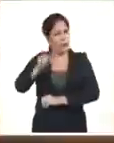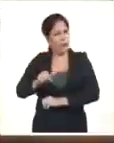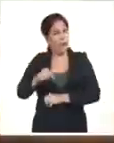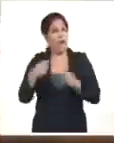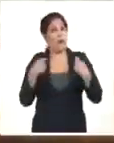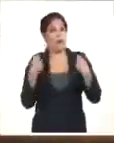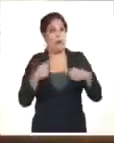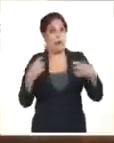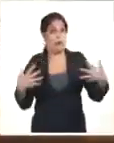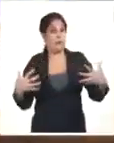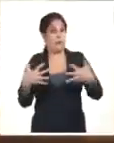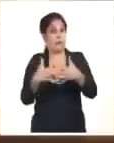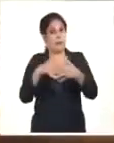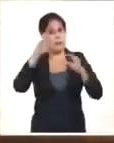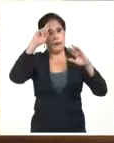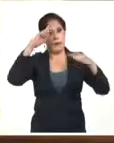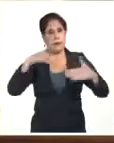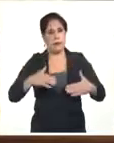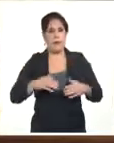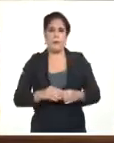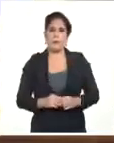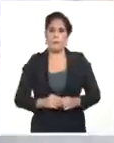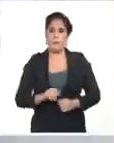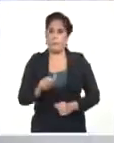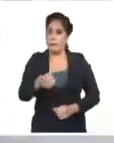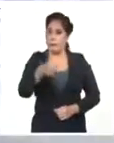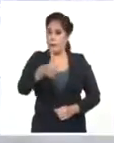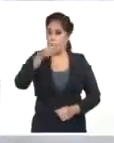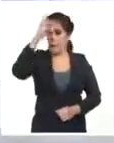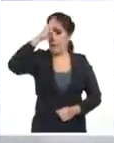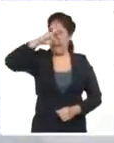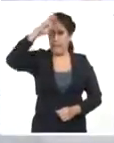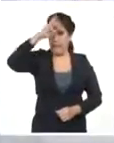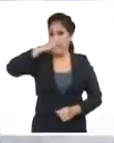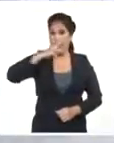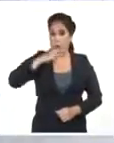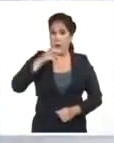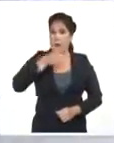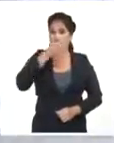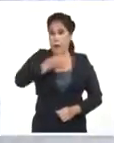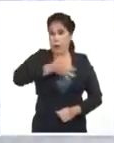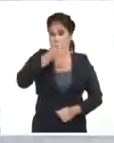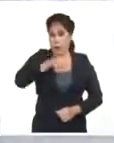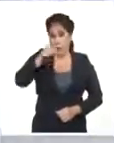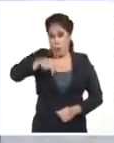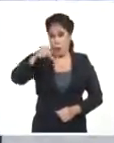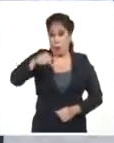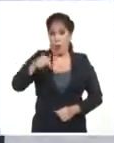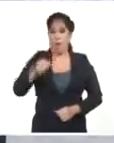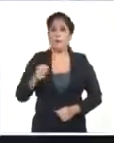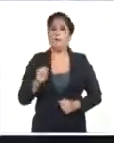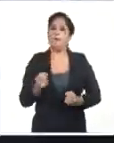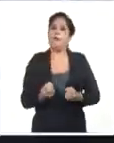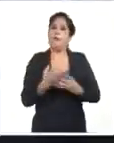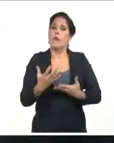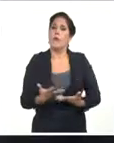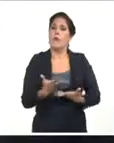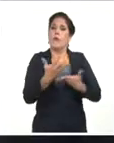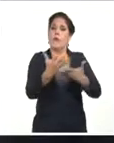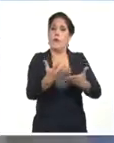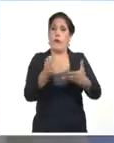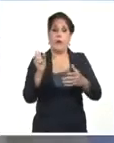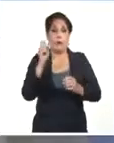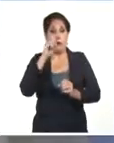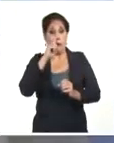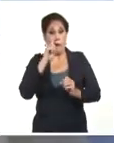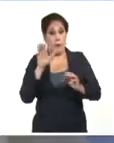académica en ese sector. El presidente de México, Andrés Manuel López Obrador, quien concluye su visita